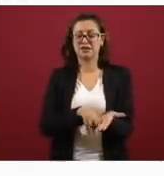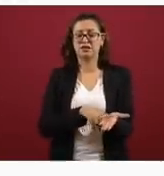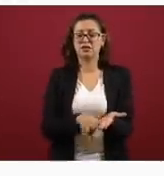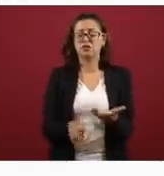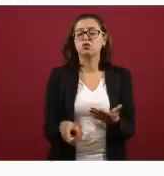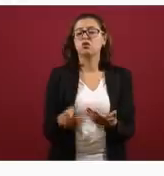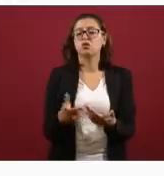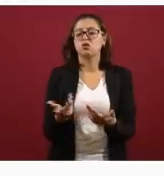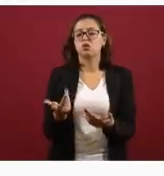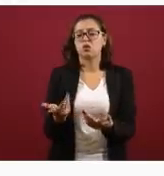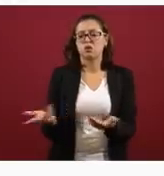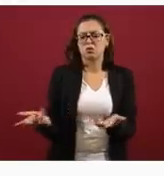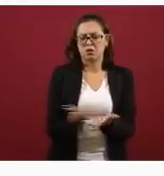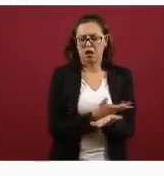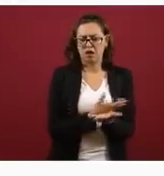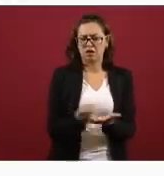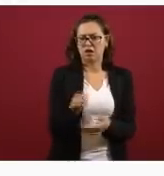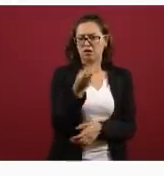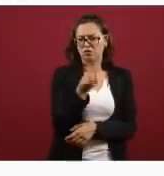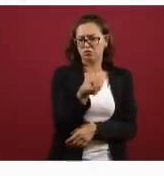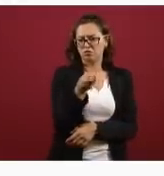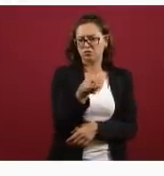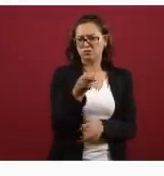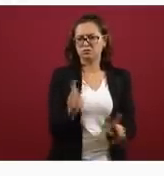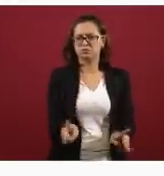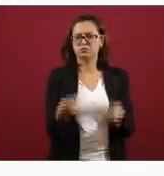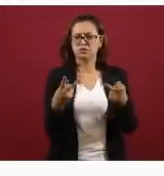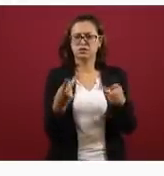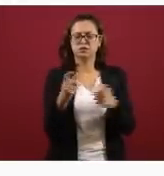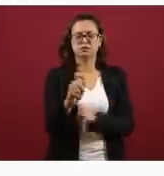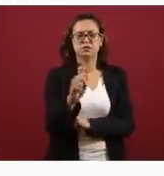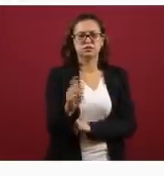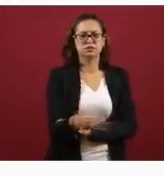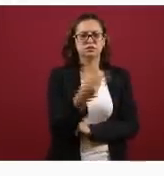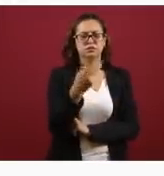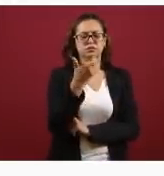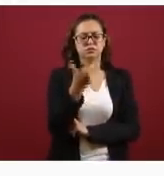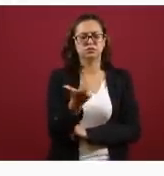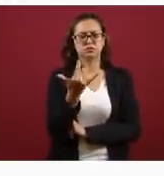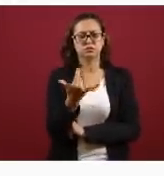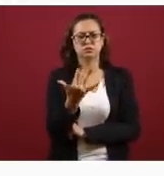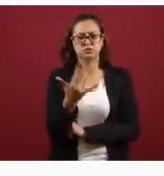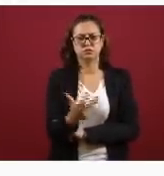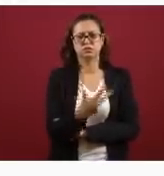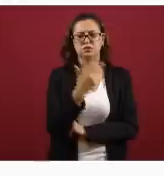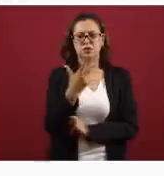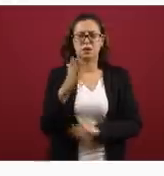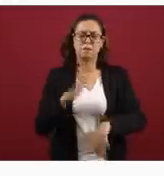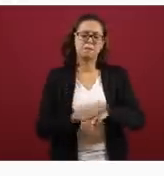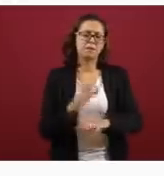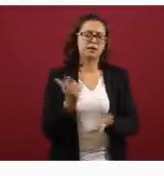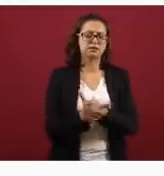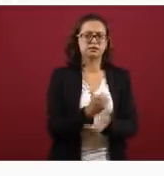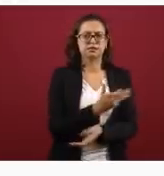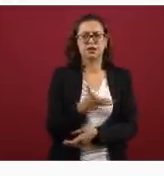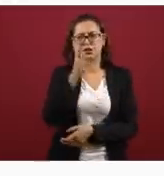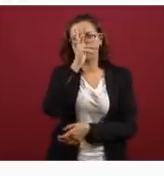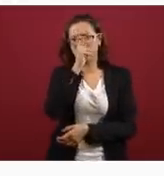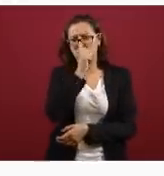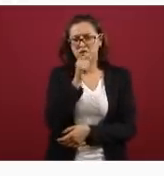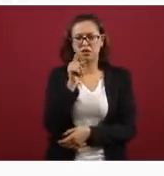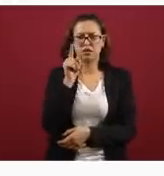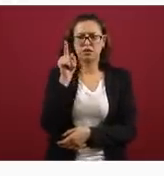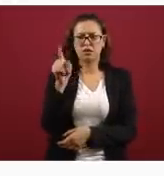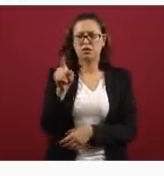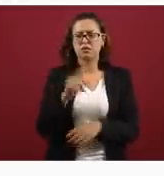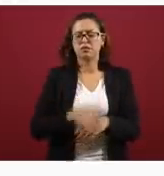2.67 y un precio al público de 22 pesos con 58 centavos por litro, el más caro en Hermosillo, Sonora, Reforma